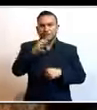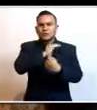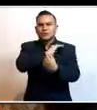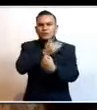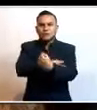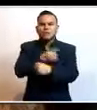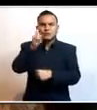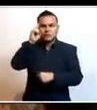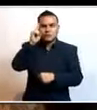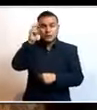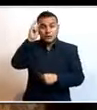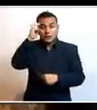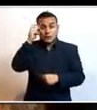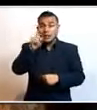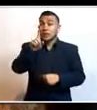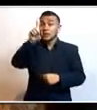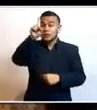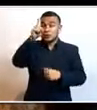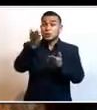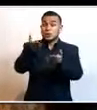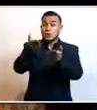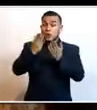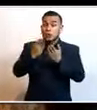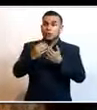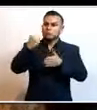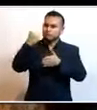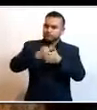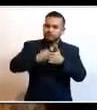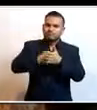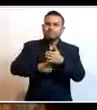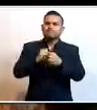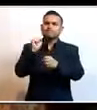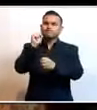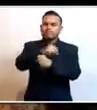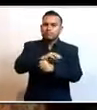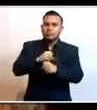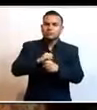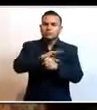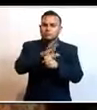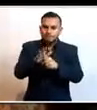Y yo estoy seguro que Dios nos va a ayudar a salir adelante.